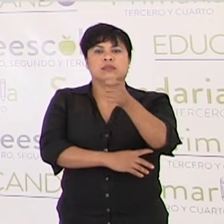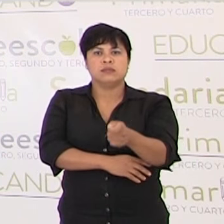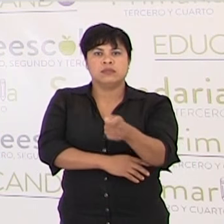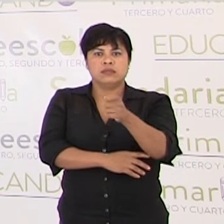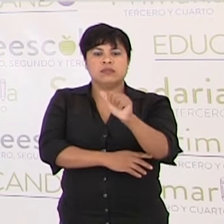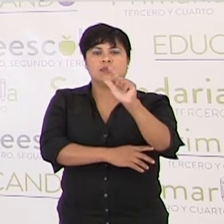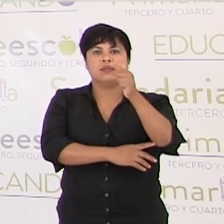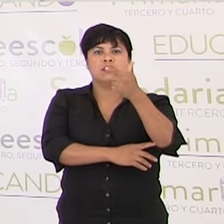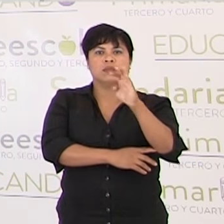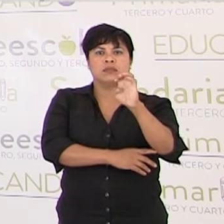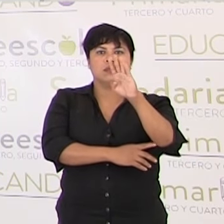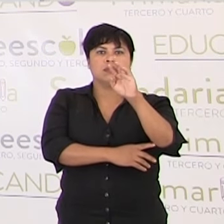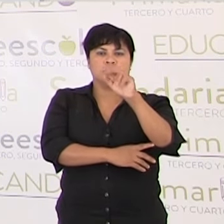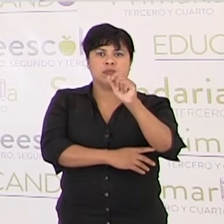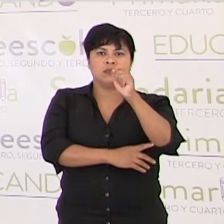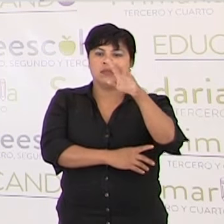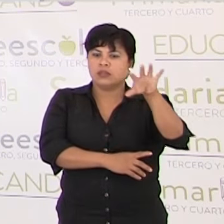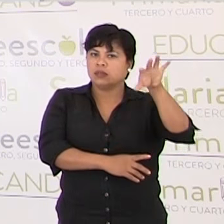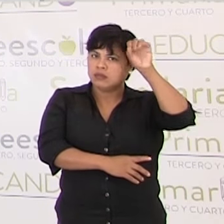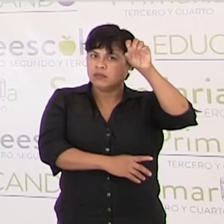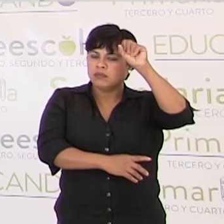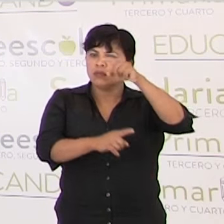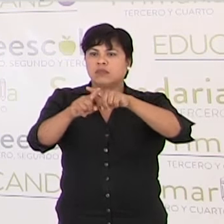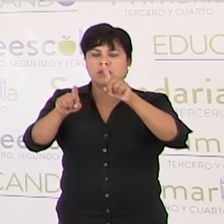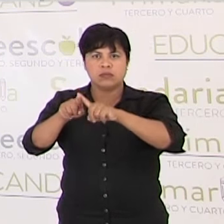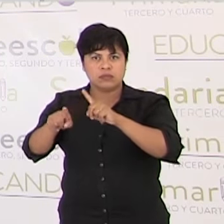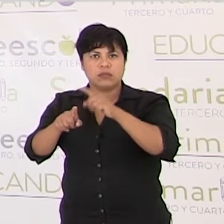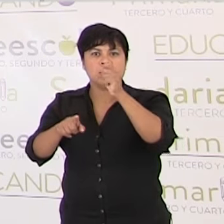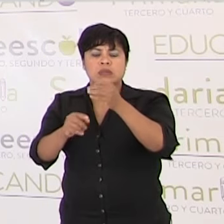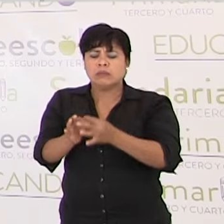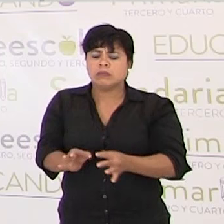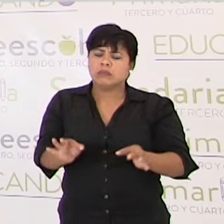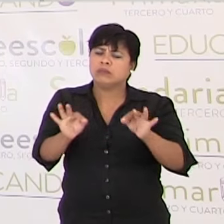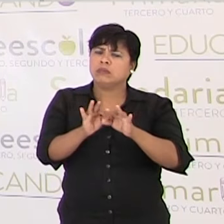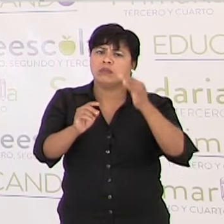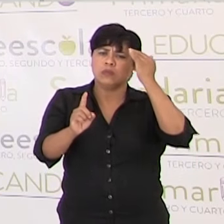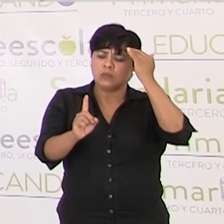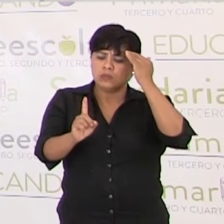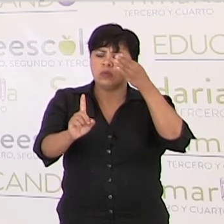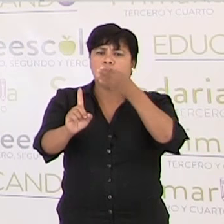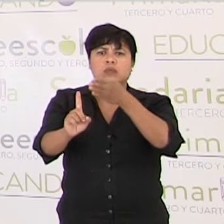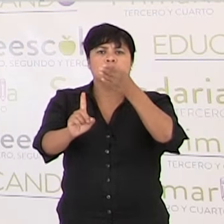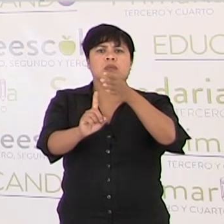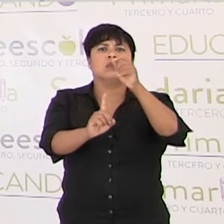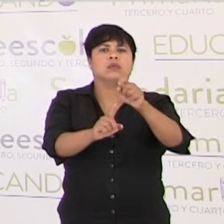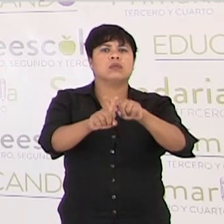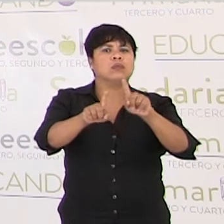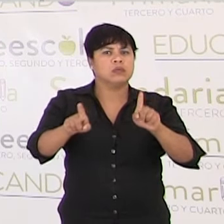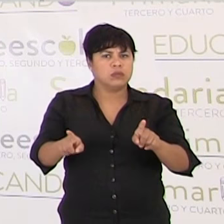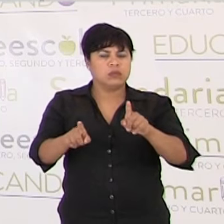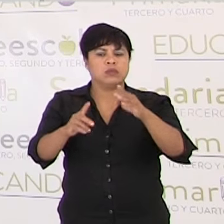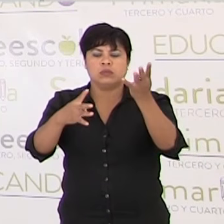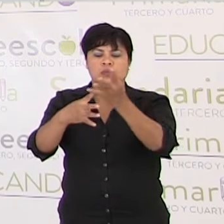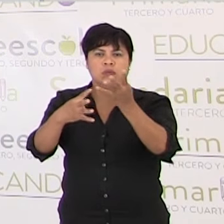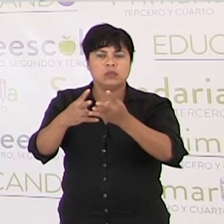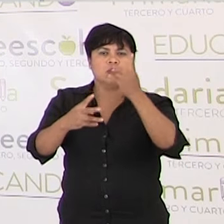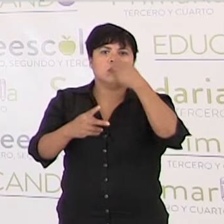el álgebra, algunos conceptos, porque es muy importante conocer, saber la parte conceptual para